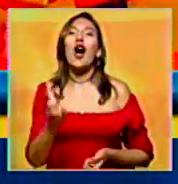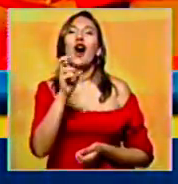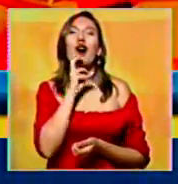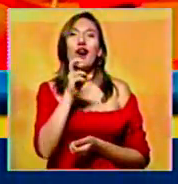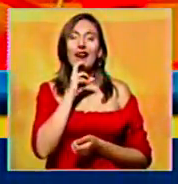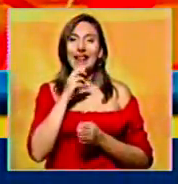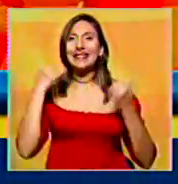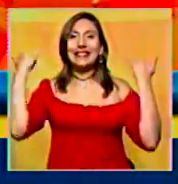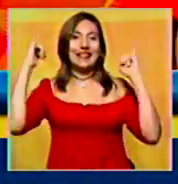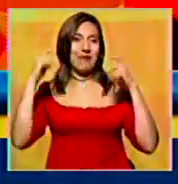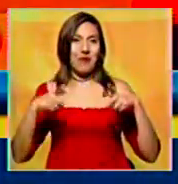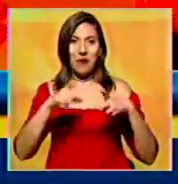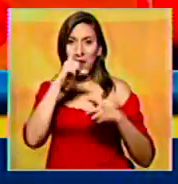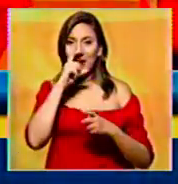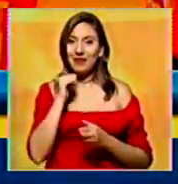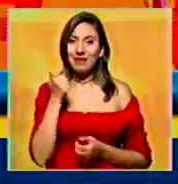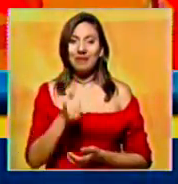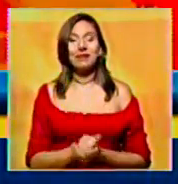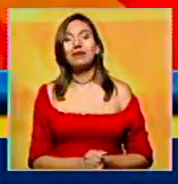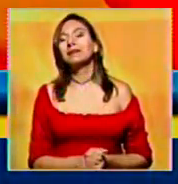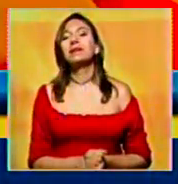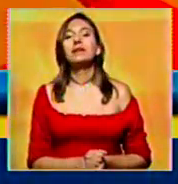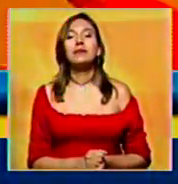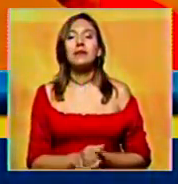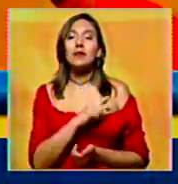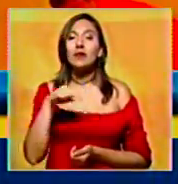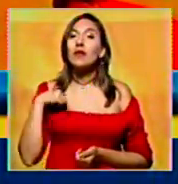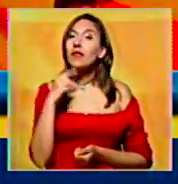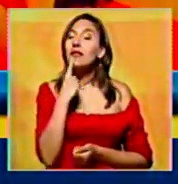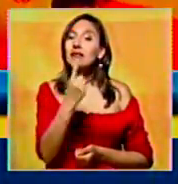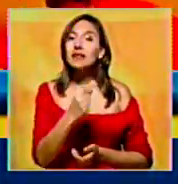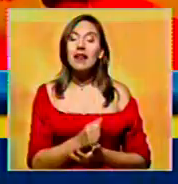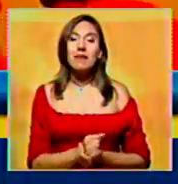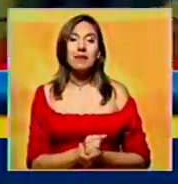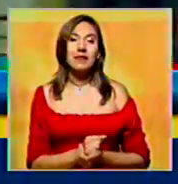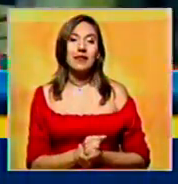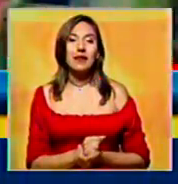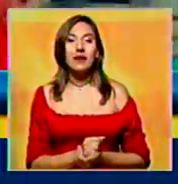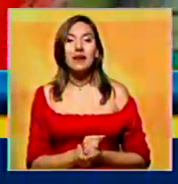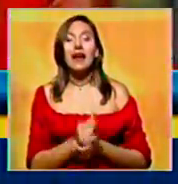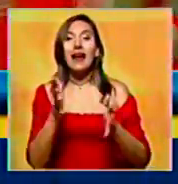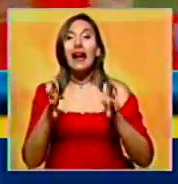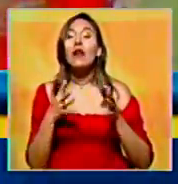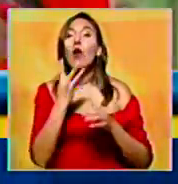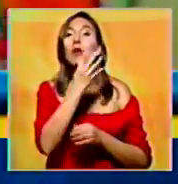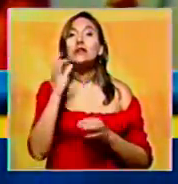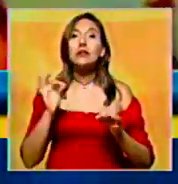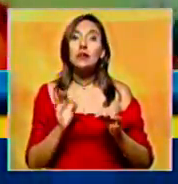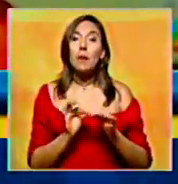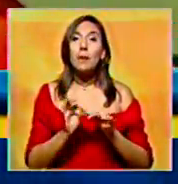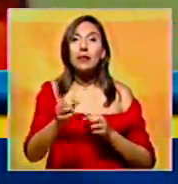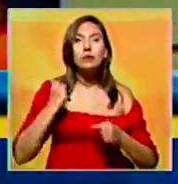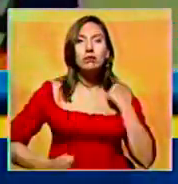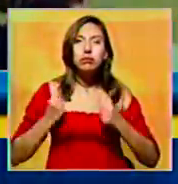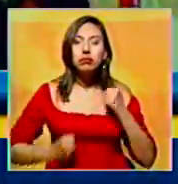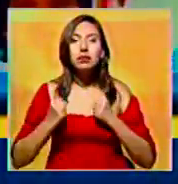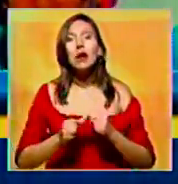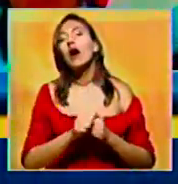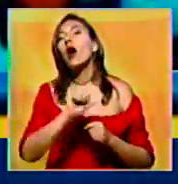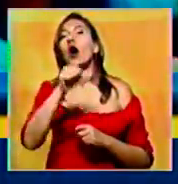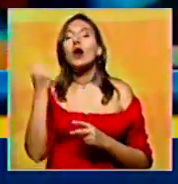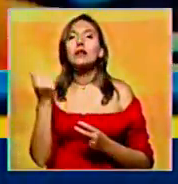alcanzando los 4,30 metros en el salto con pérdida, lo decíamos. Además, Nerceli Soto ganó en los 400 metros planos, Edgar Contreras en